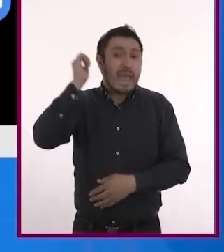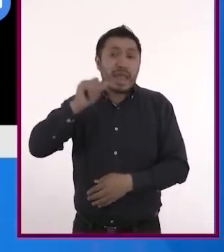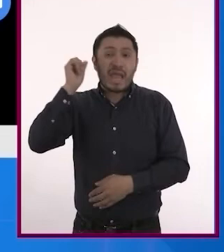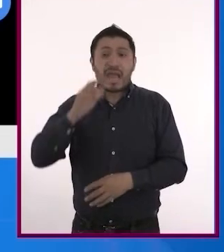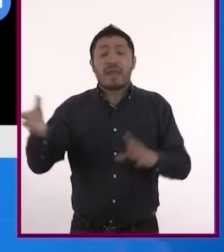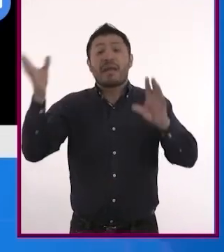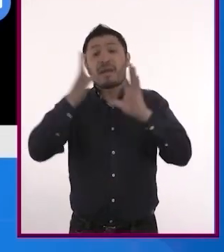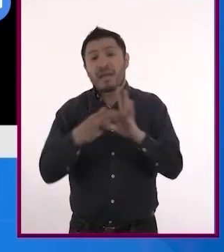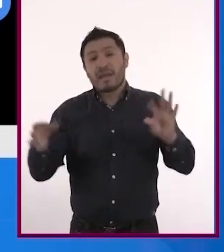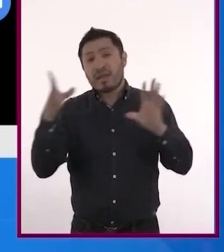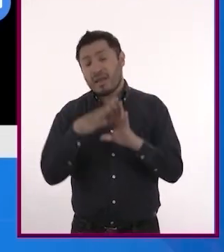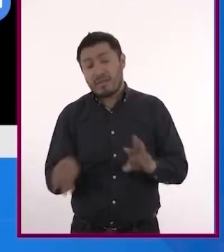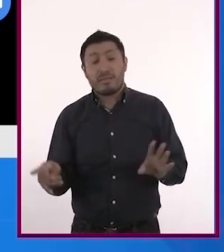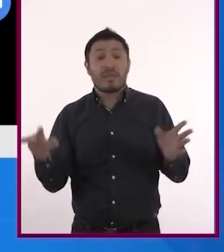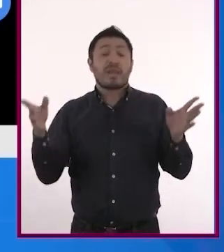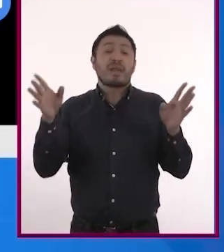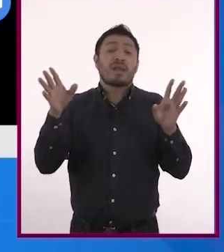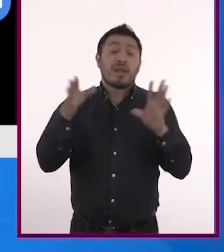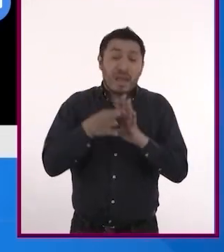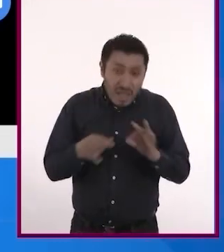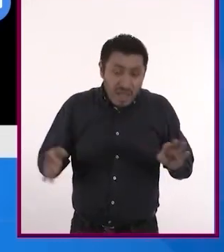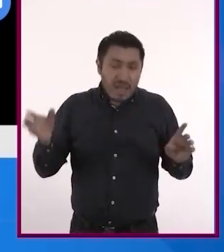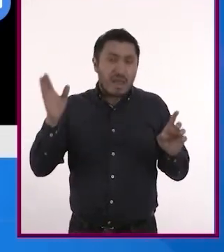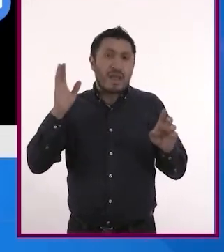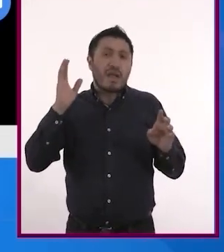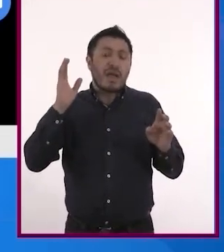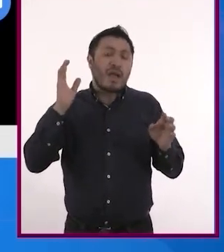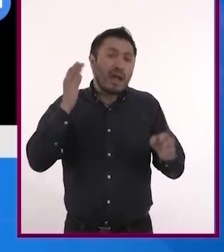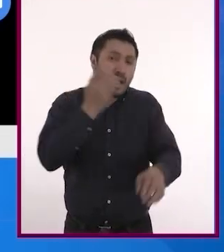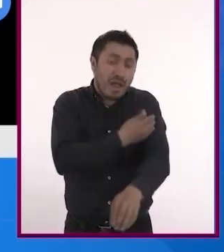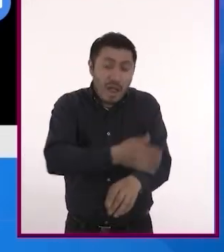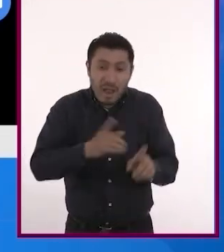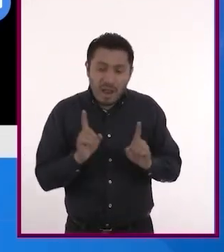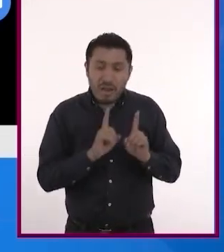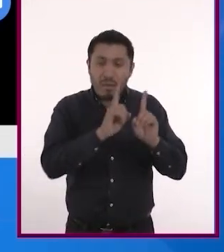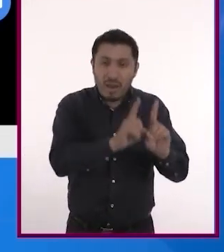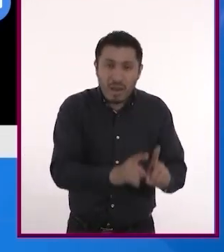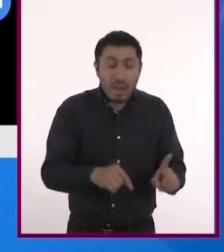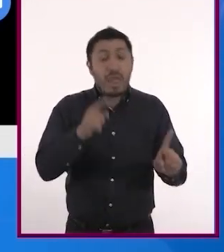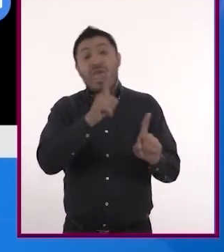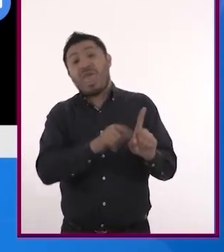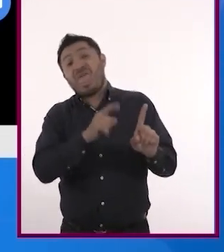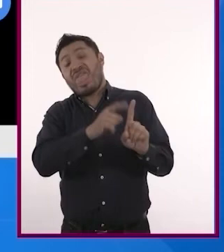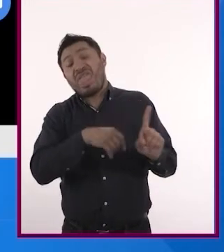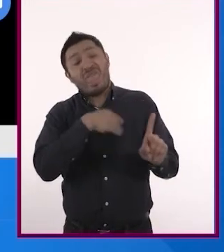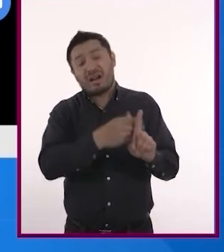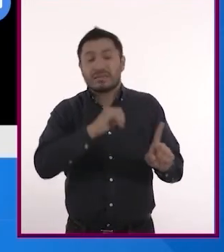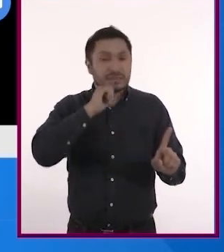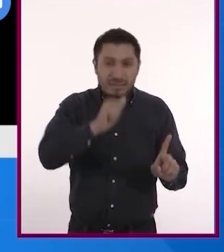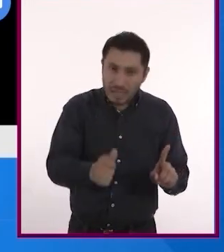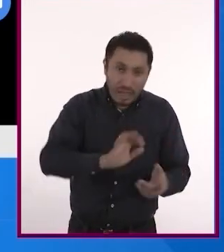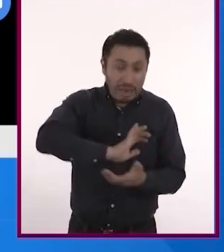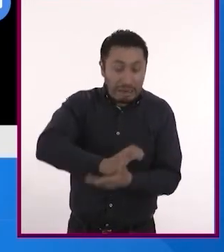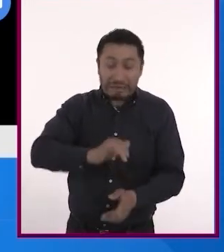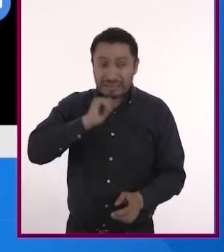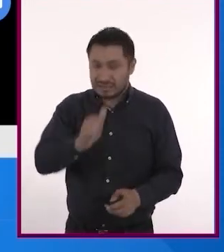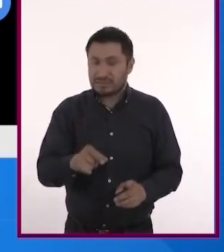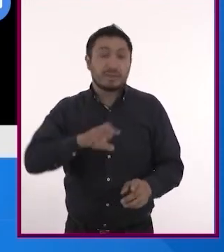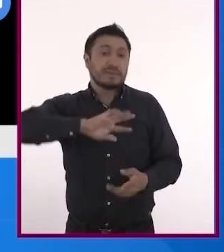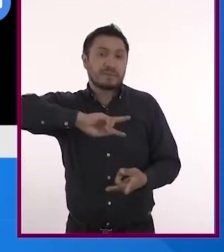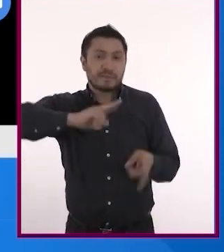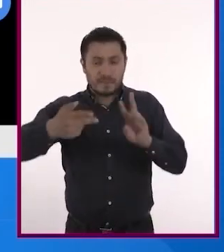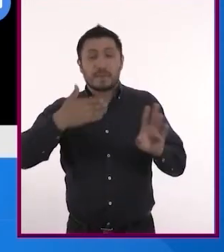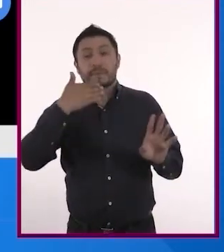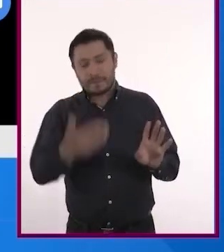orientado a contener, a acompañar, a no etiquetar, a no discriminar. ¿Cómo